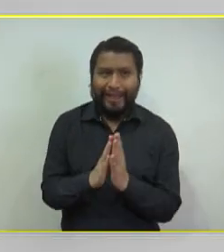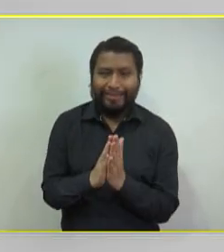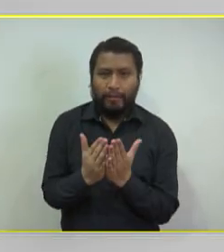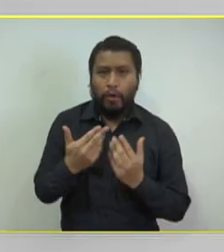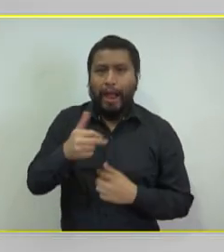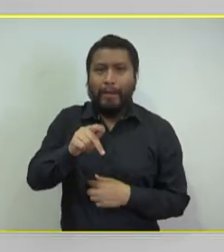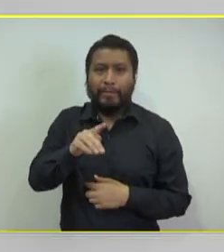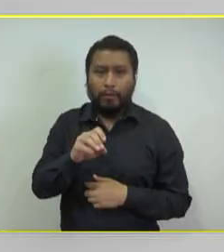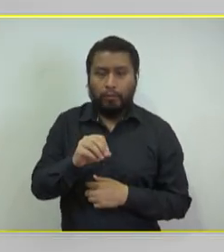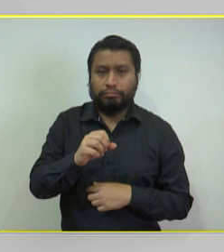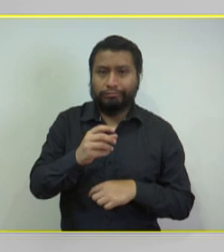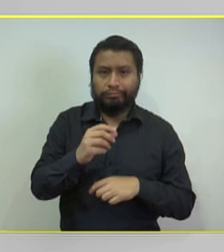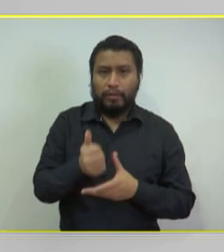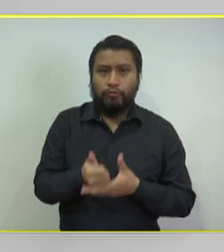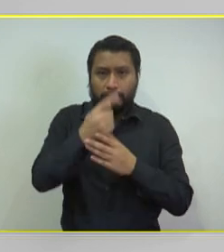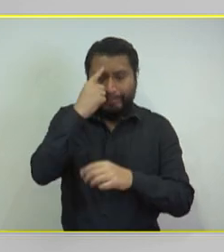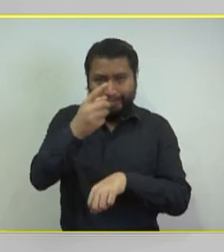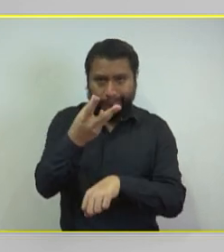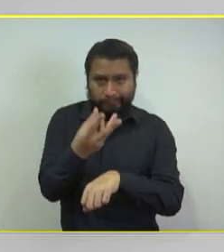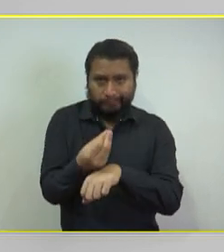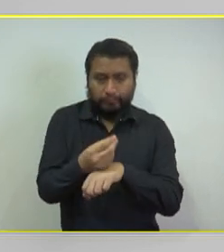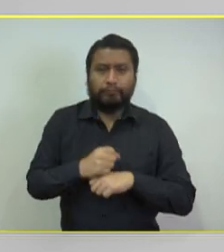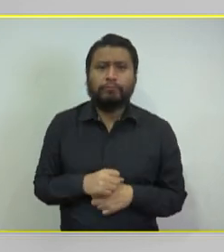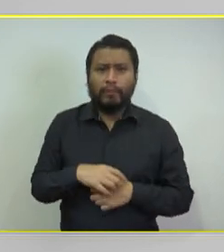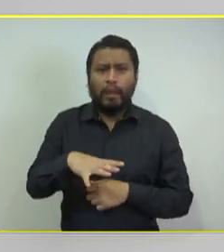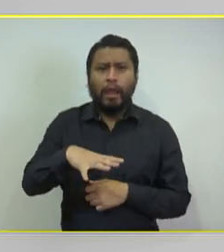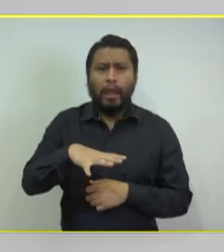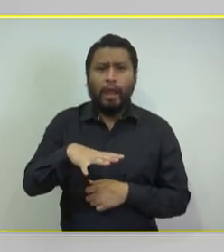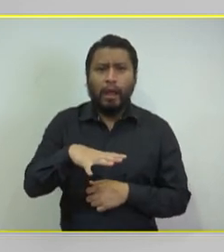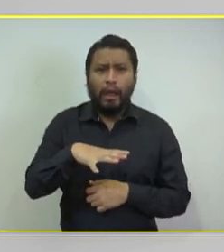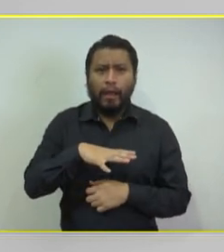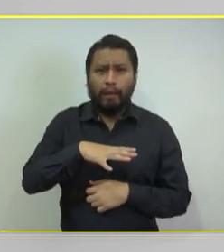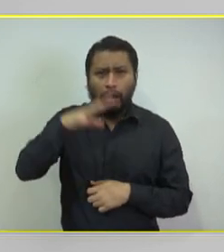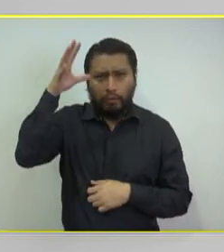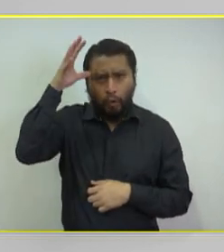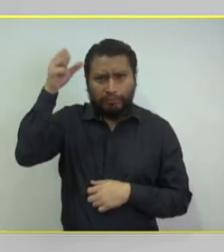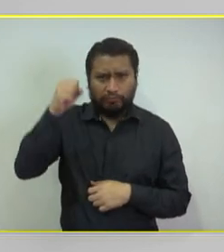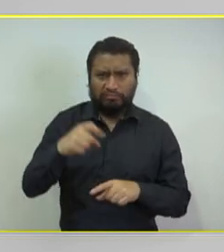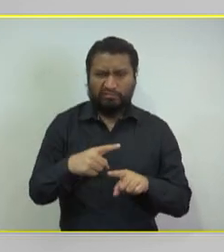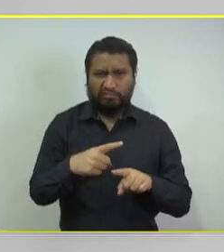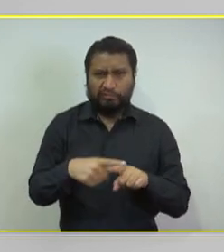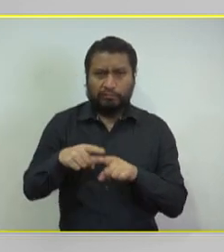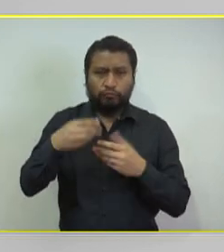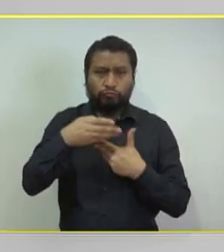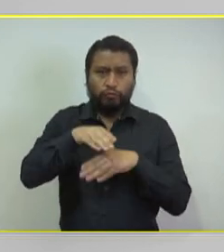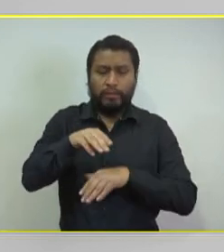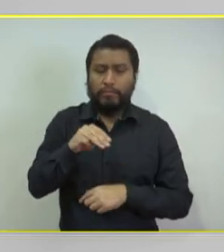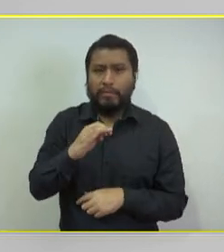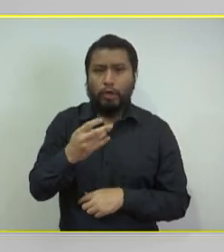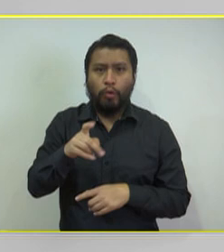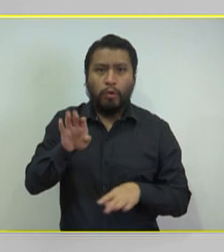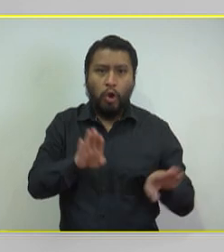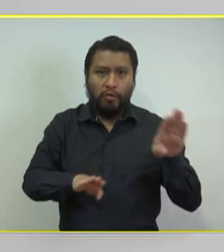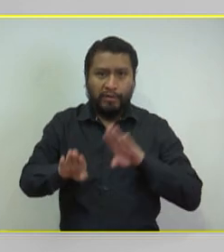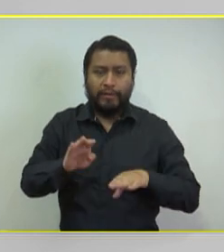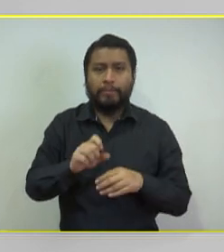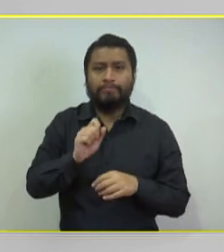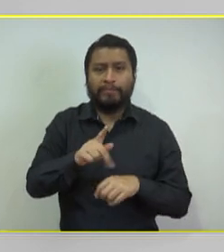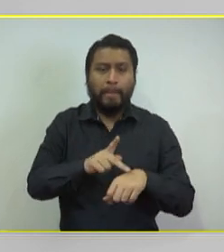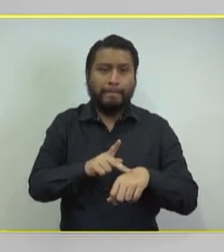solución. En este se abordan como diferentes conceptos de microbiología, principalmente de la microbiota